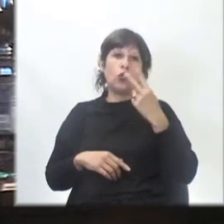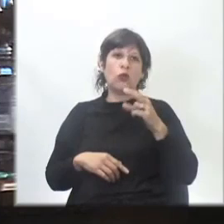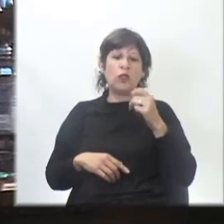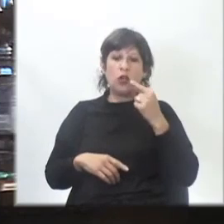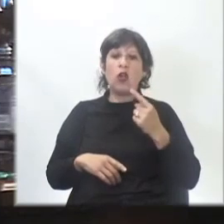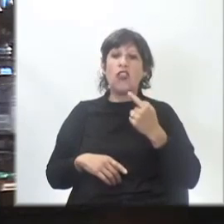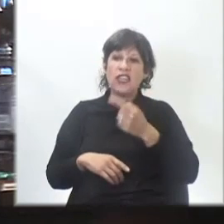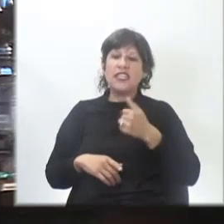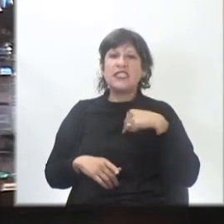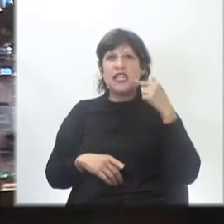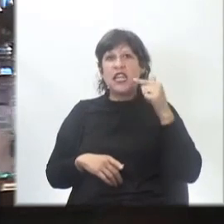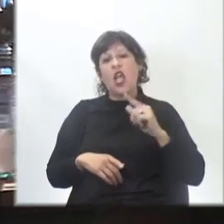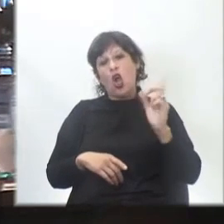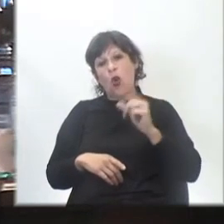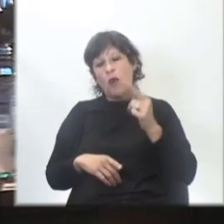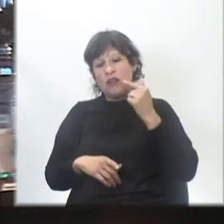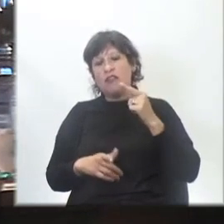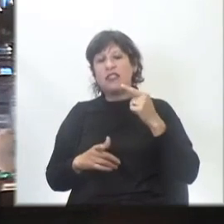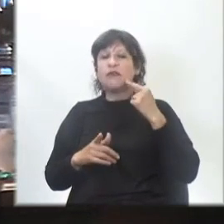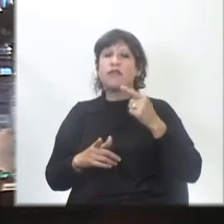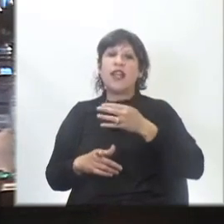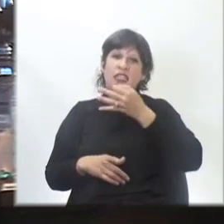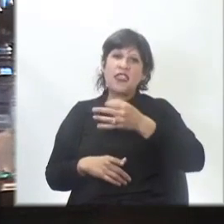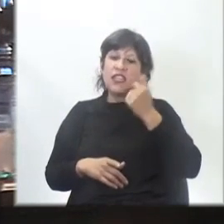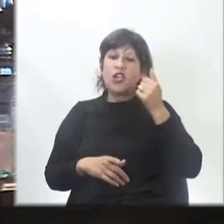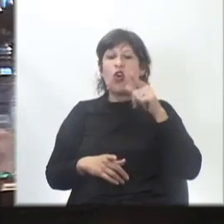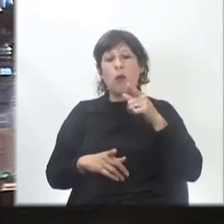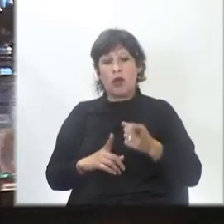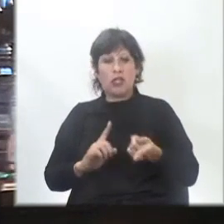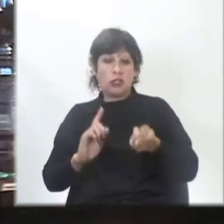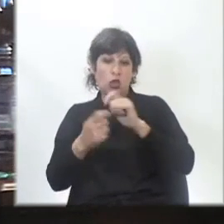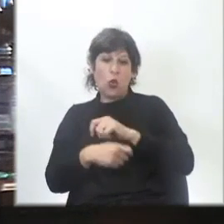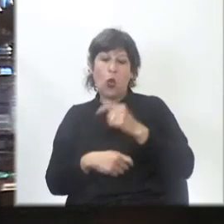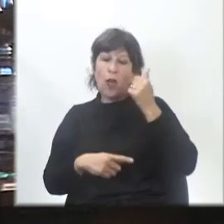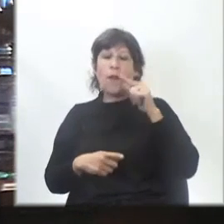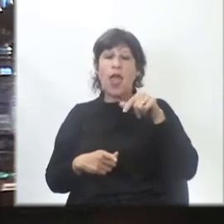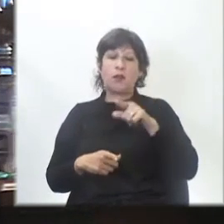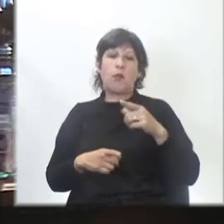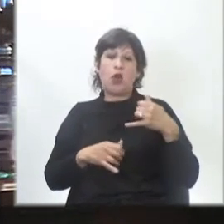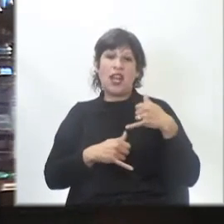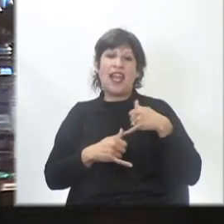indicaba, la aviónica de cabina de la flota española fue objeto de modernización por el Ejército del Aire,